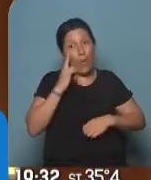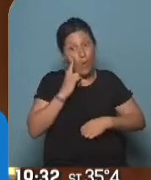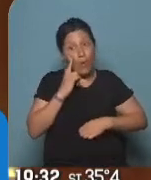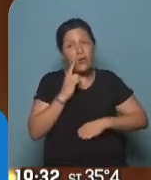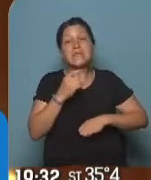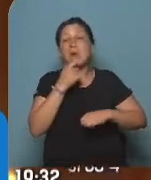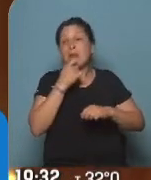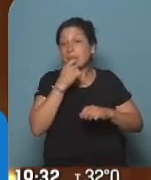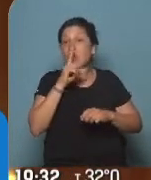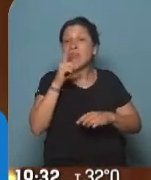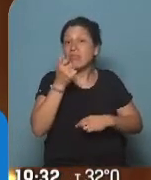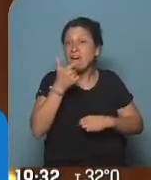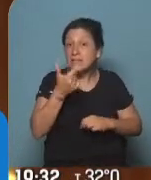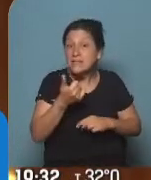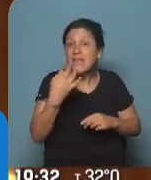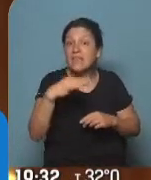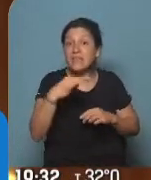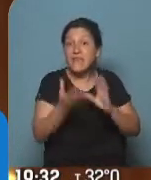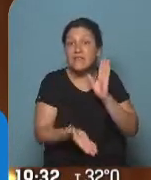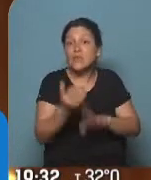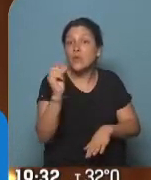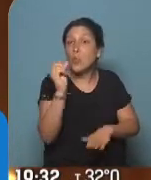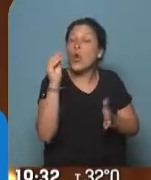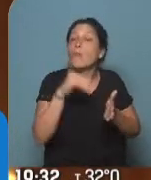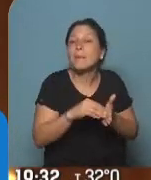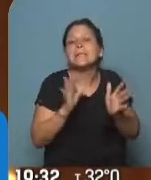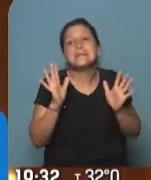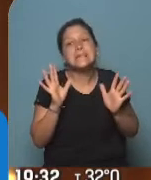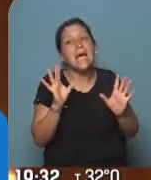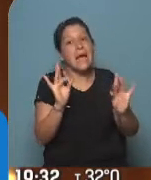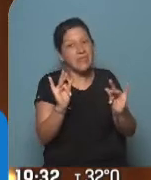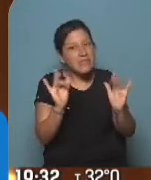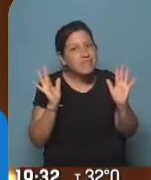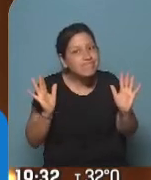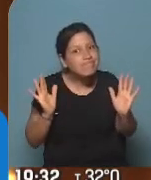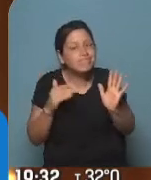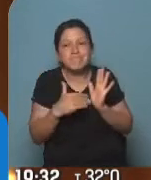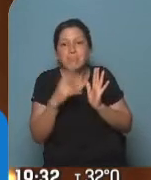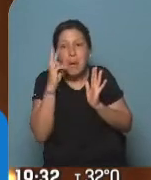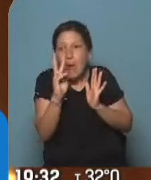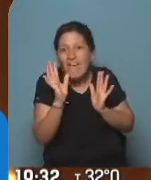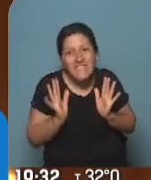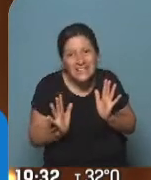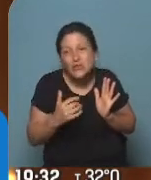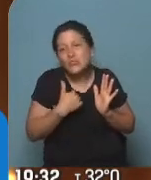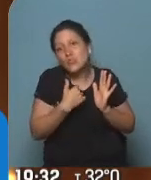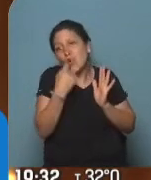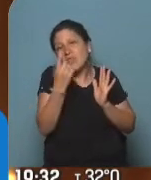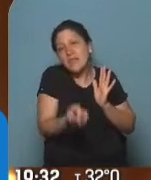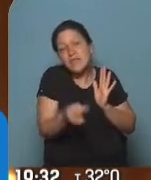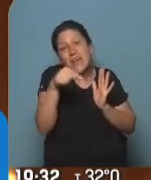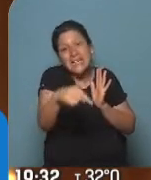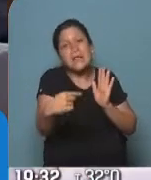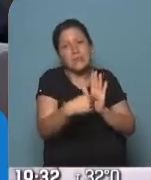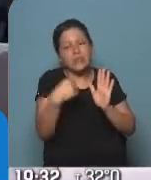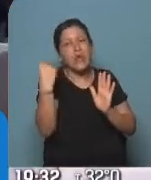subir un poco más y cuánto tiene que mantenerse en estos niveles para poder empezar a bajar de nuevo. Eso te diría que sería lo clave, digamos. Tal